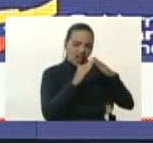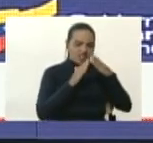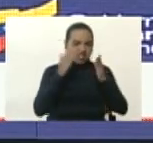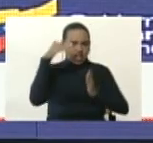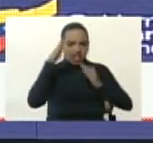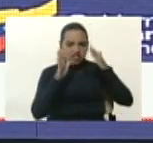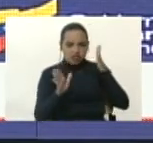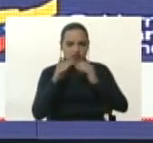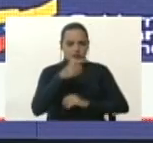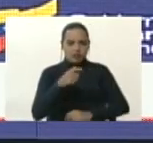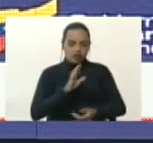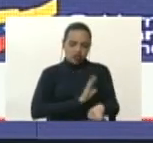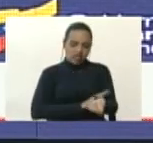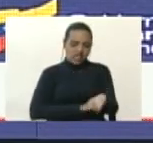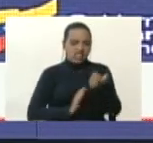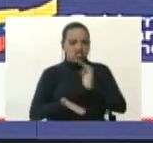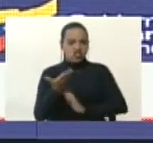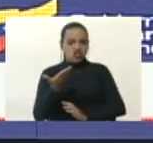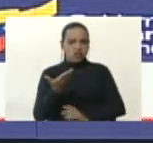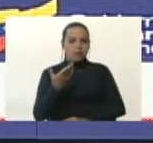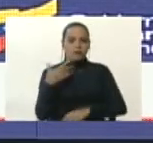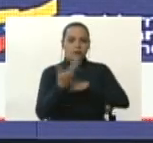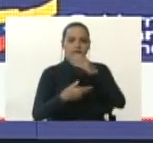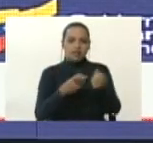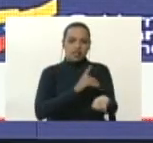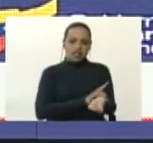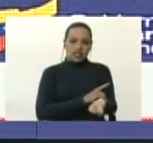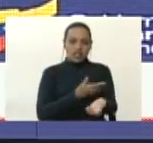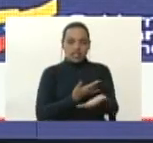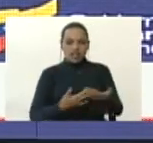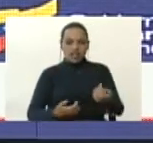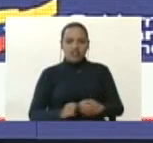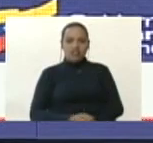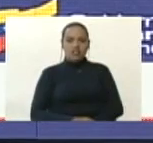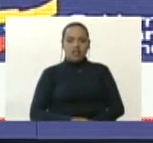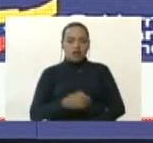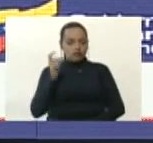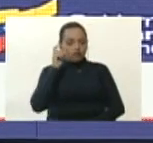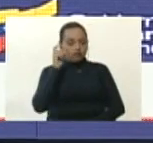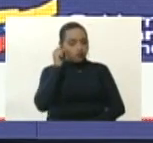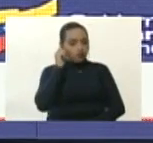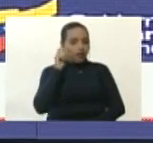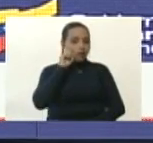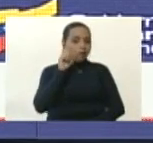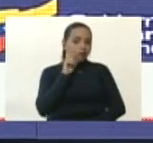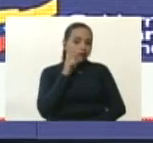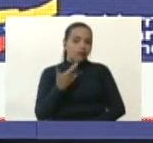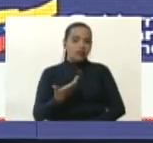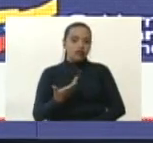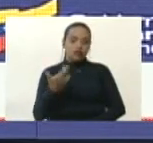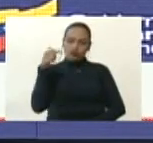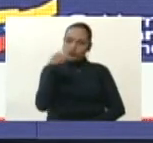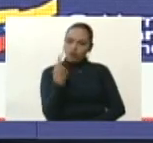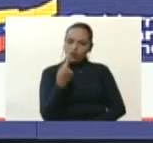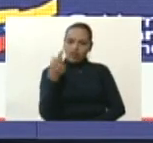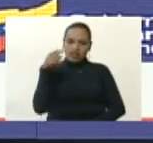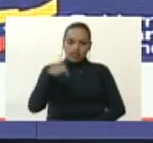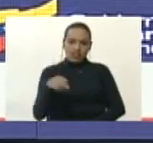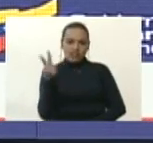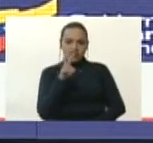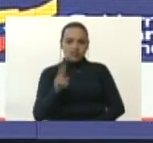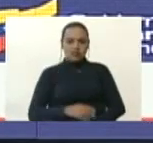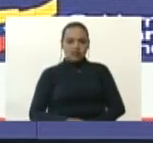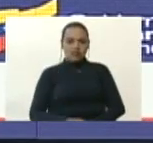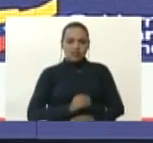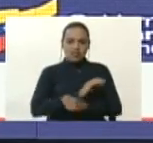al hipertenso, al diabético, al que tenía la gripe, a la muchacha que está embarazada, etcétera, etcétera? Solo aquí, y en el ALBA,